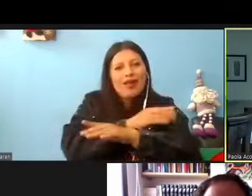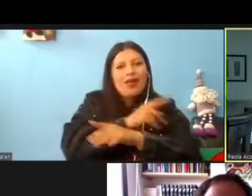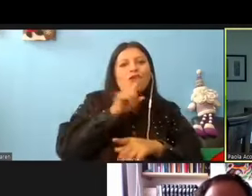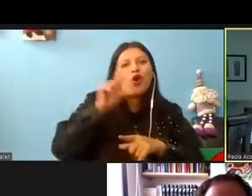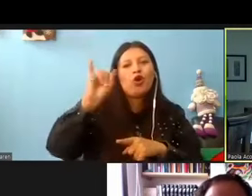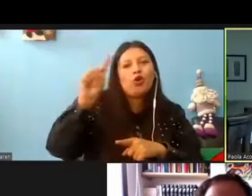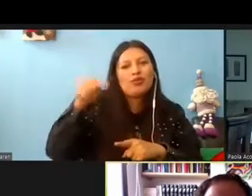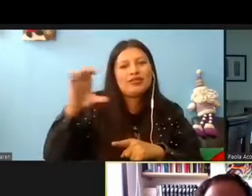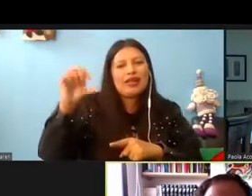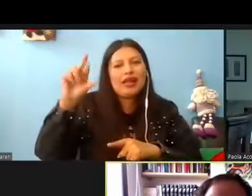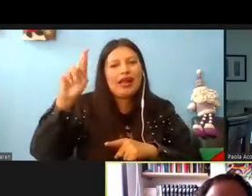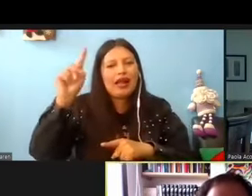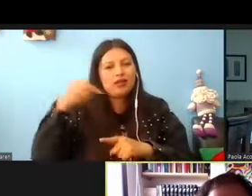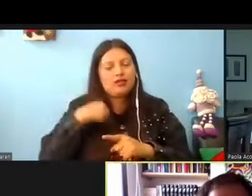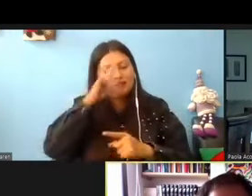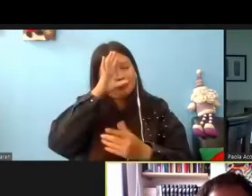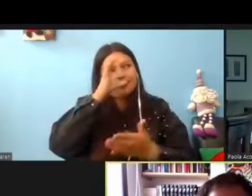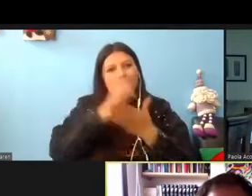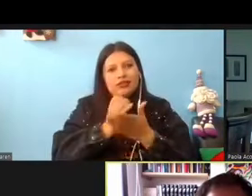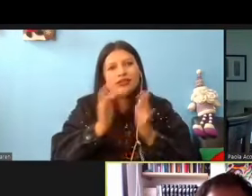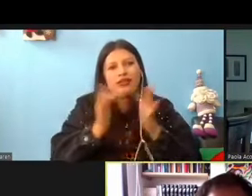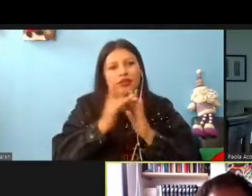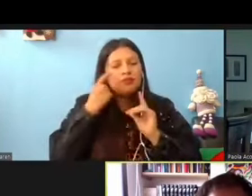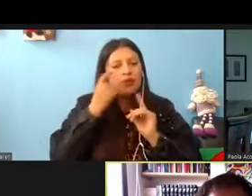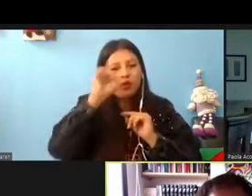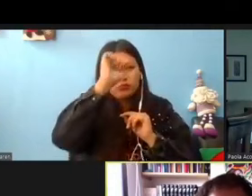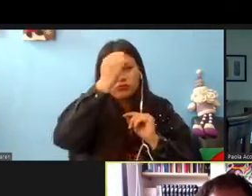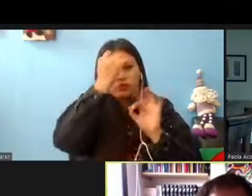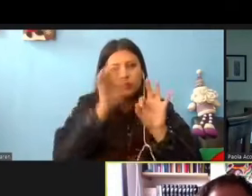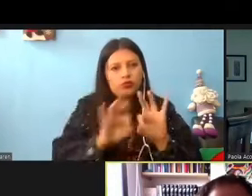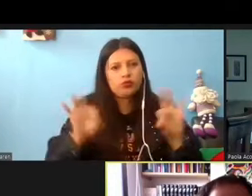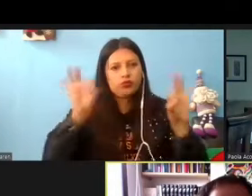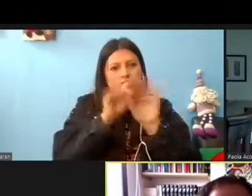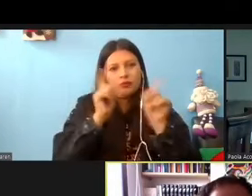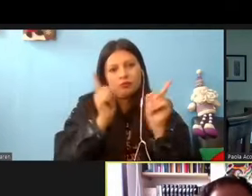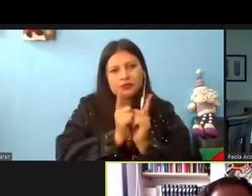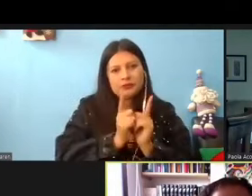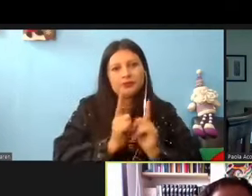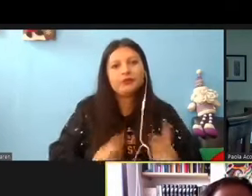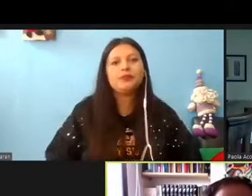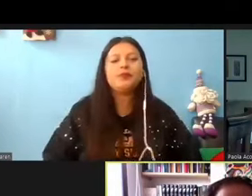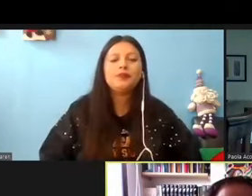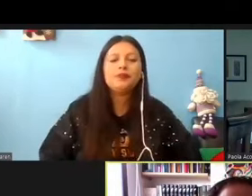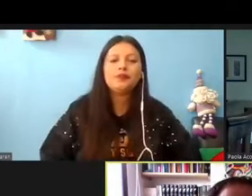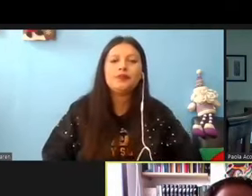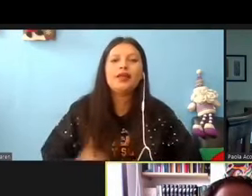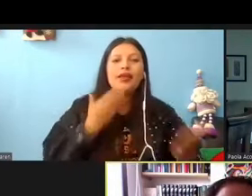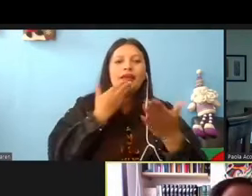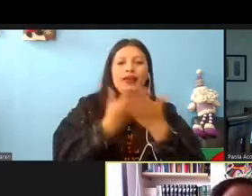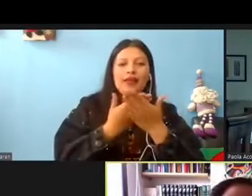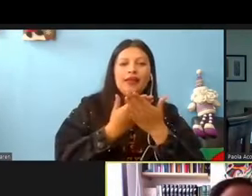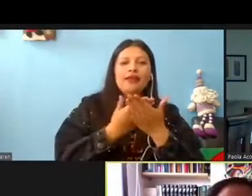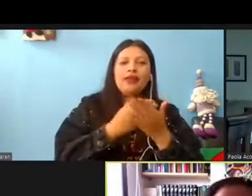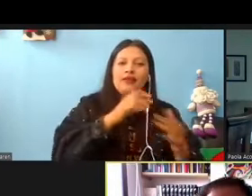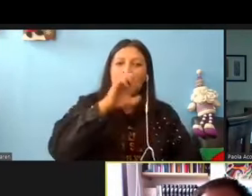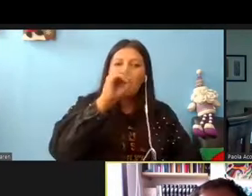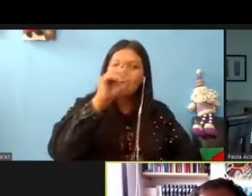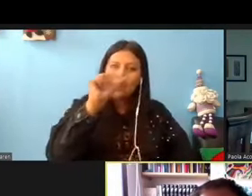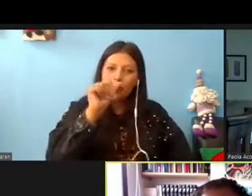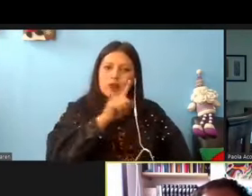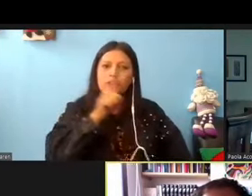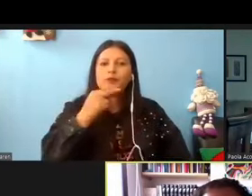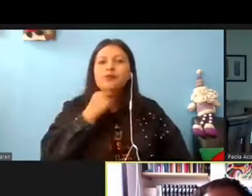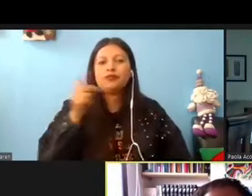Entonces, pienso que esto es fundamental, es eso. Gracias, Paola. Sí, de hecho, ahorita vamos